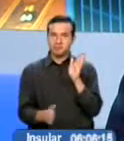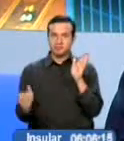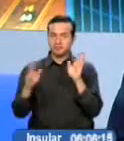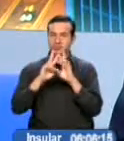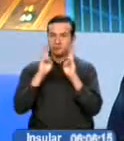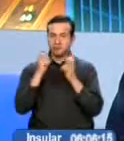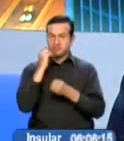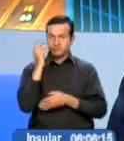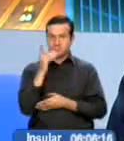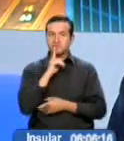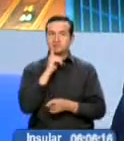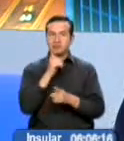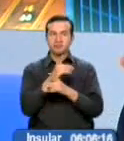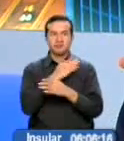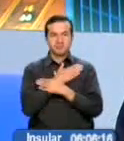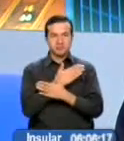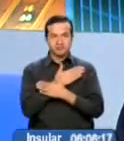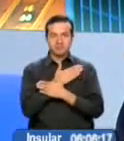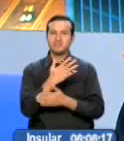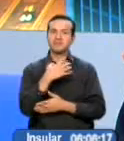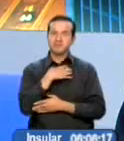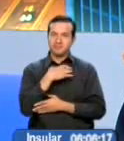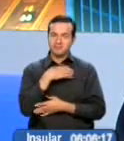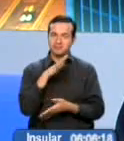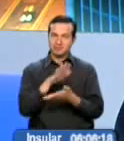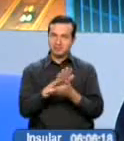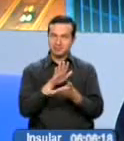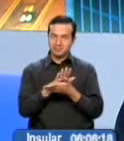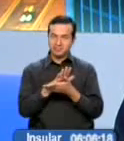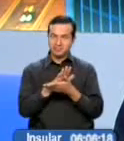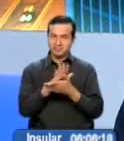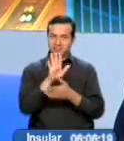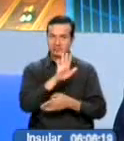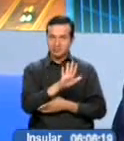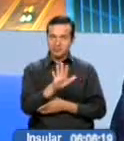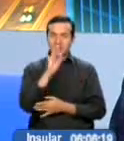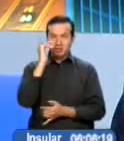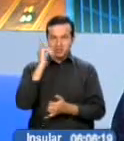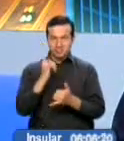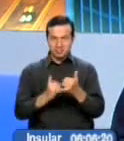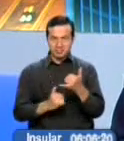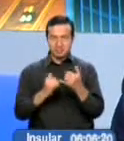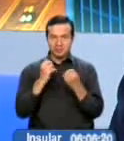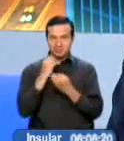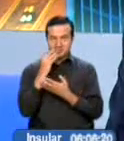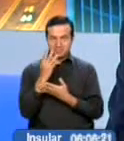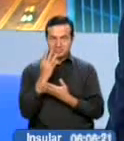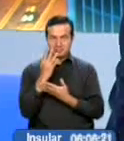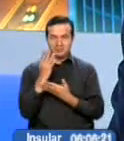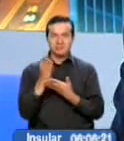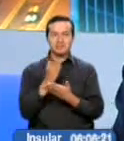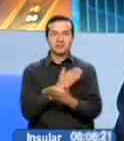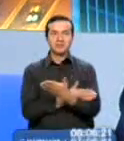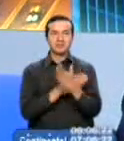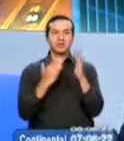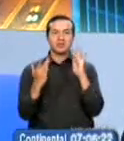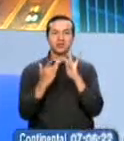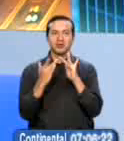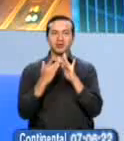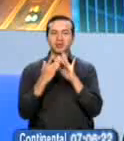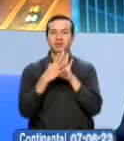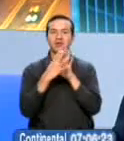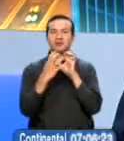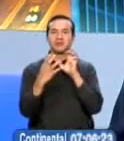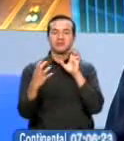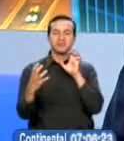tema. Sí, sí, voy a felicitar a Barcelona. No se preocupen, chicos, aquí en el estudio, pero al final. Ya hacemos contacto vía Skype a